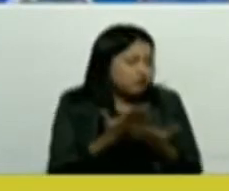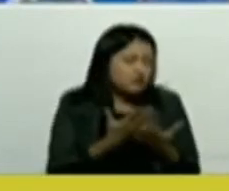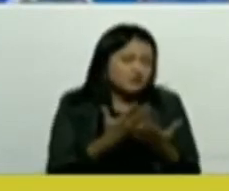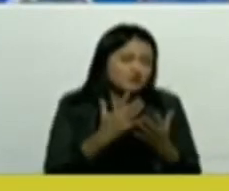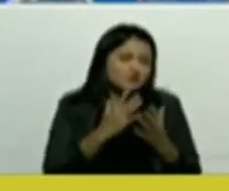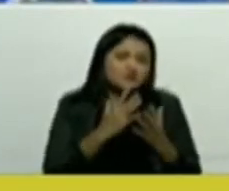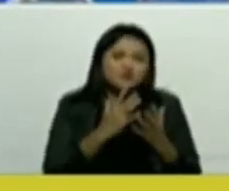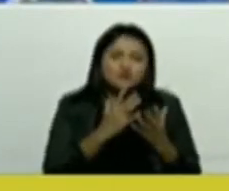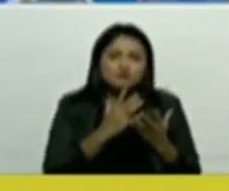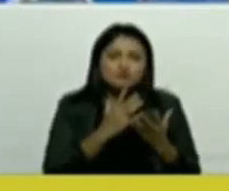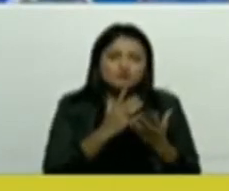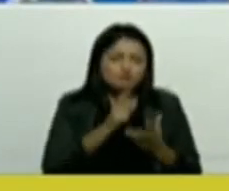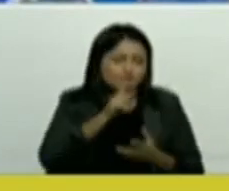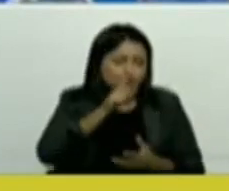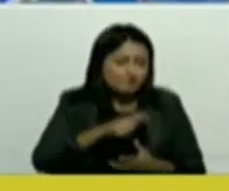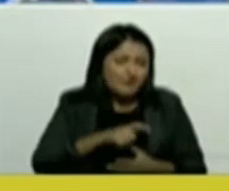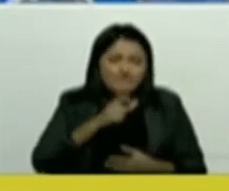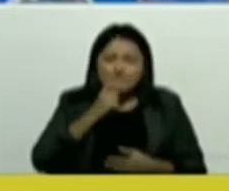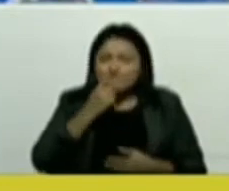el planeta.